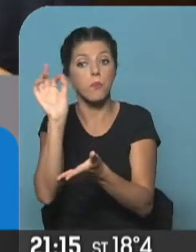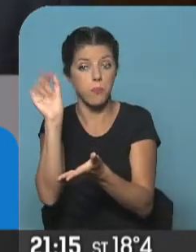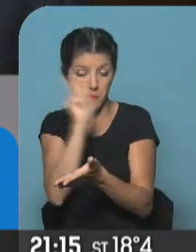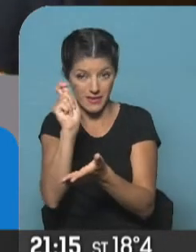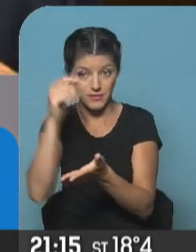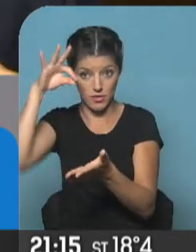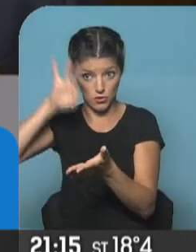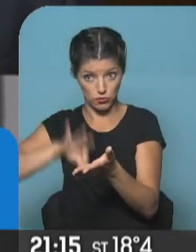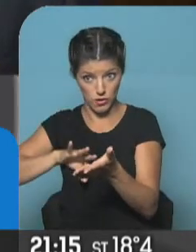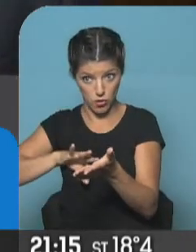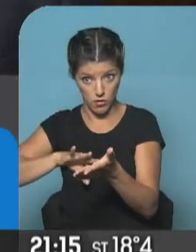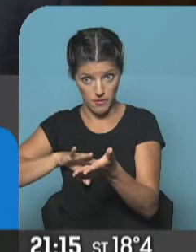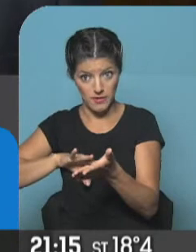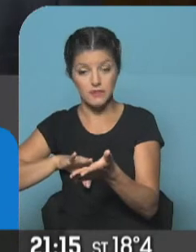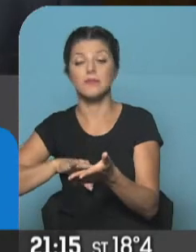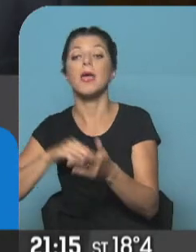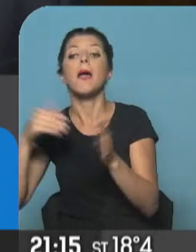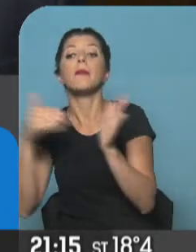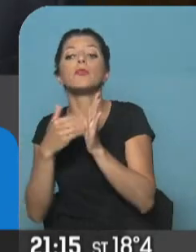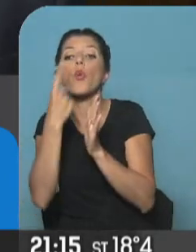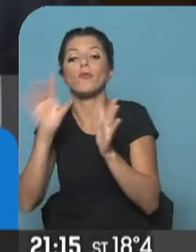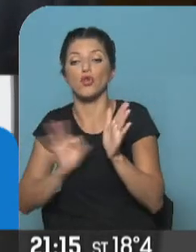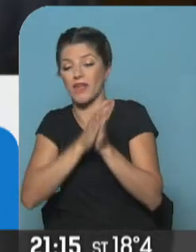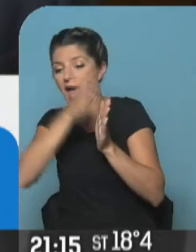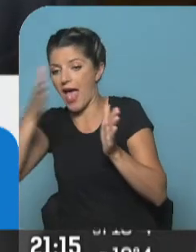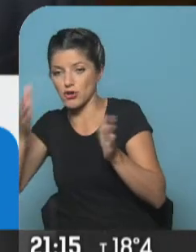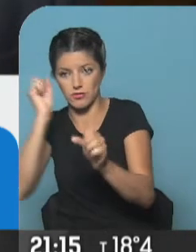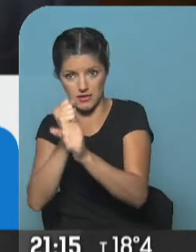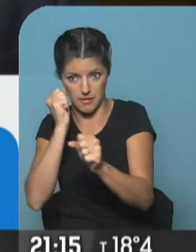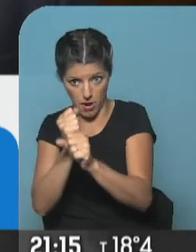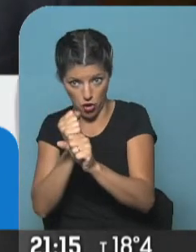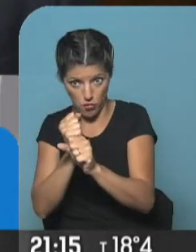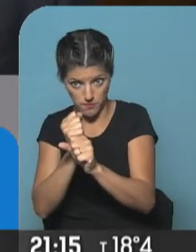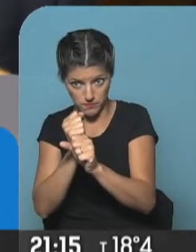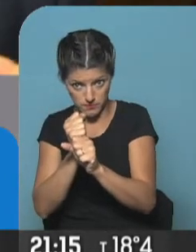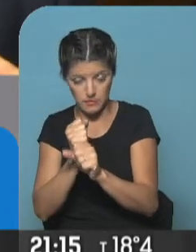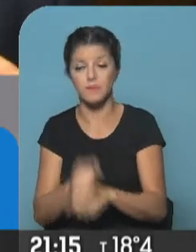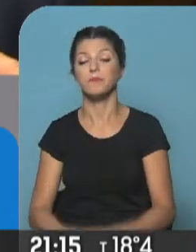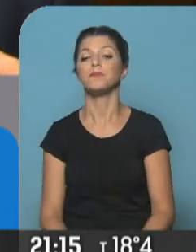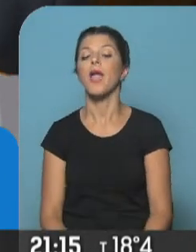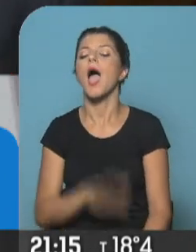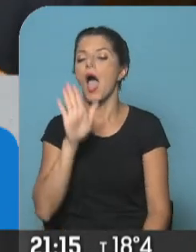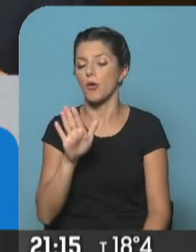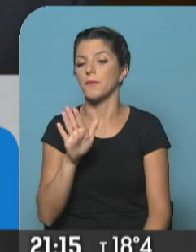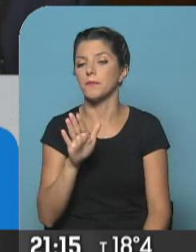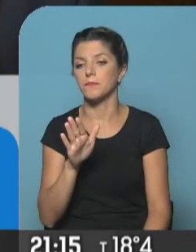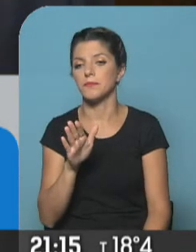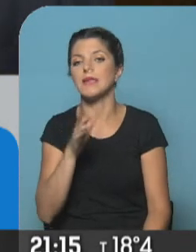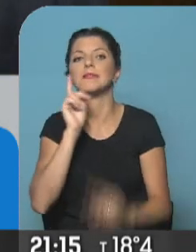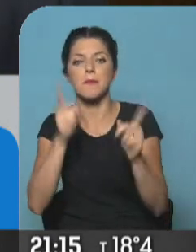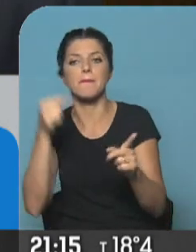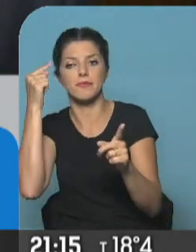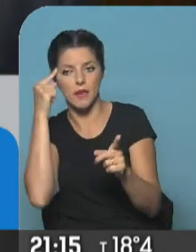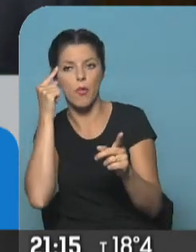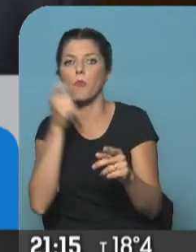servicio. Cuando en ese cálculo entran a jugar otras materias, como esto que hablaba yo, de un celular